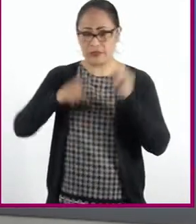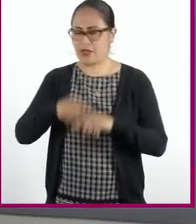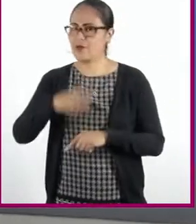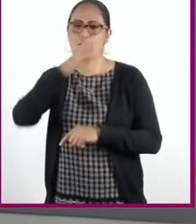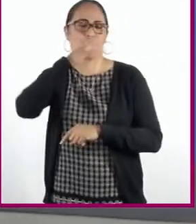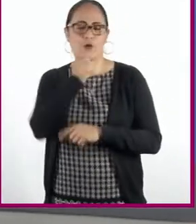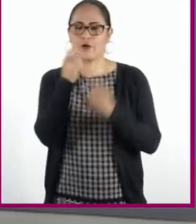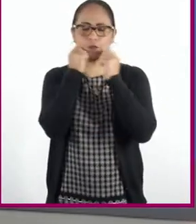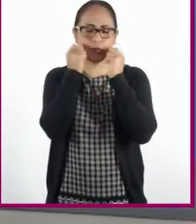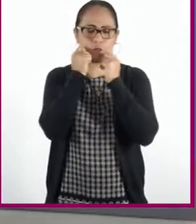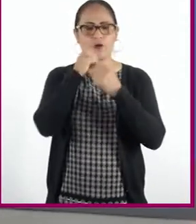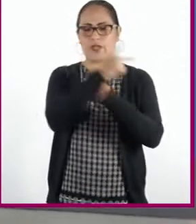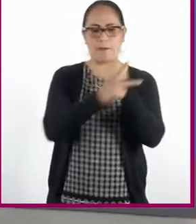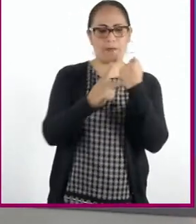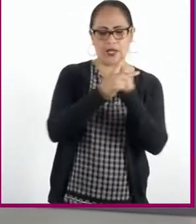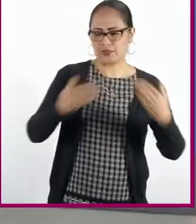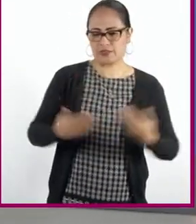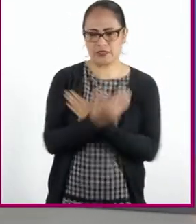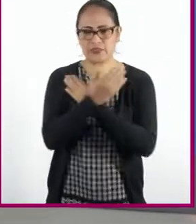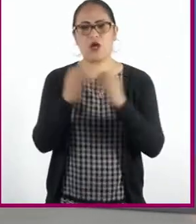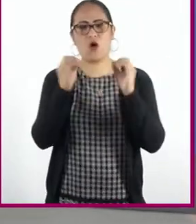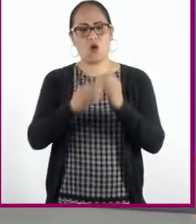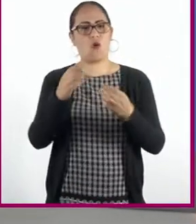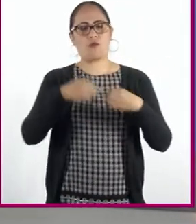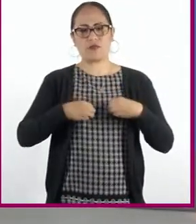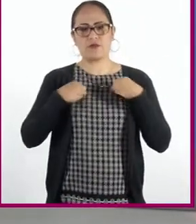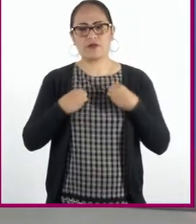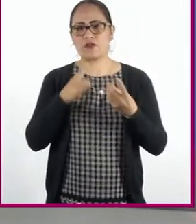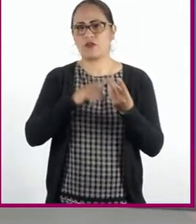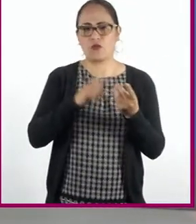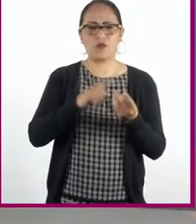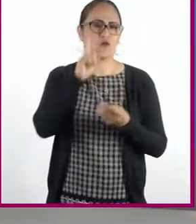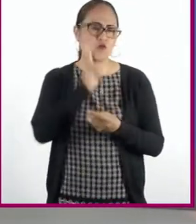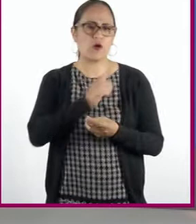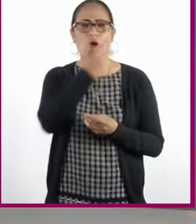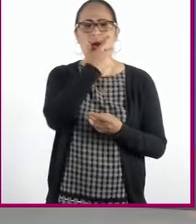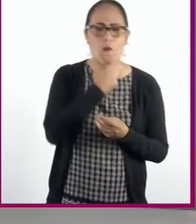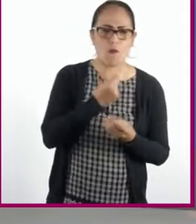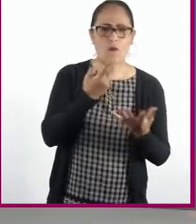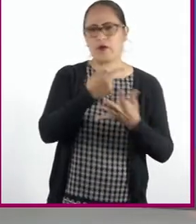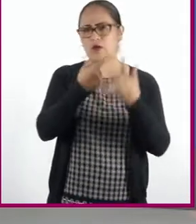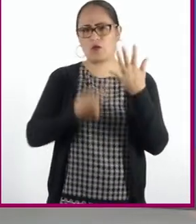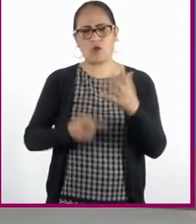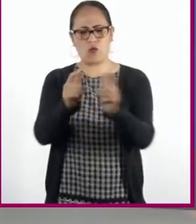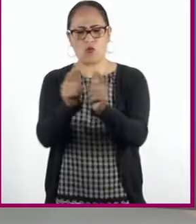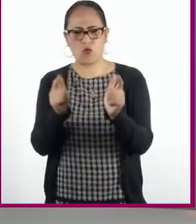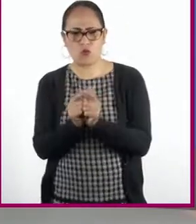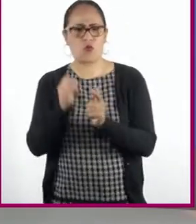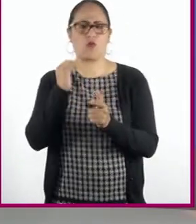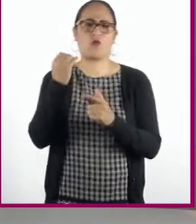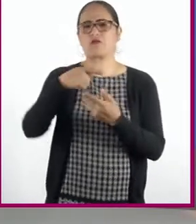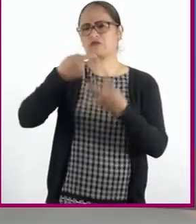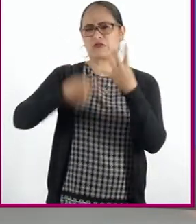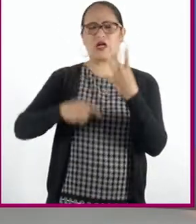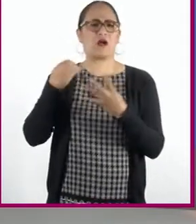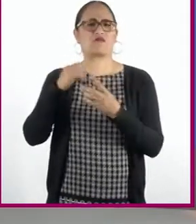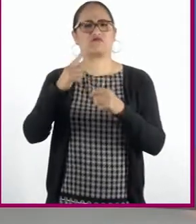de nacionalidad, lugar de residencia, sexo, origen nacional o étnico, color,